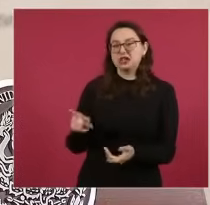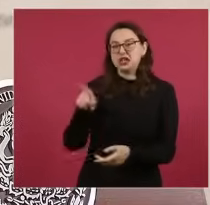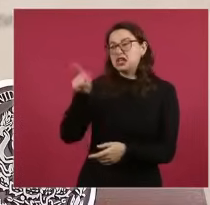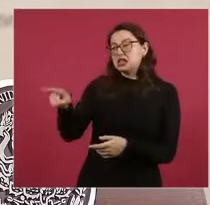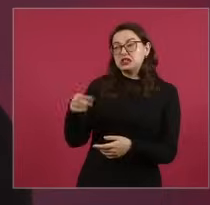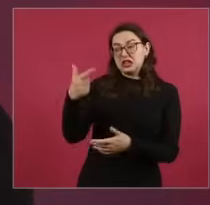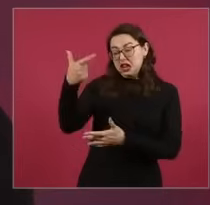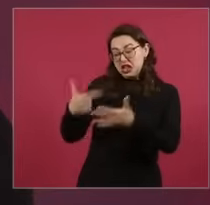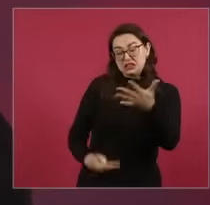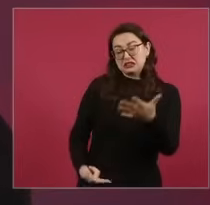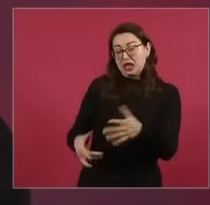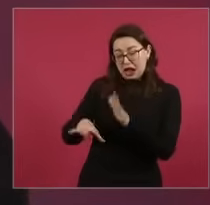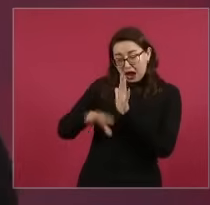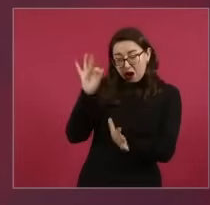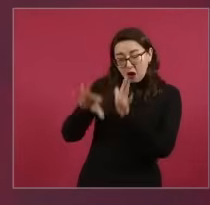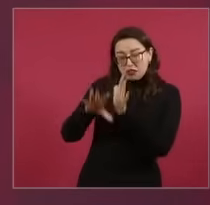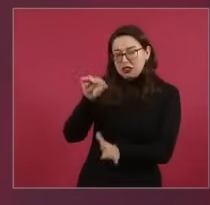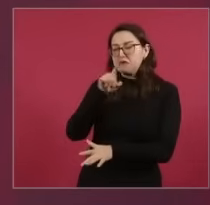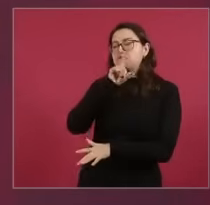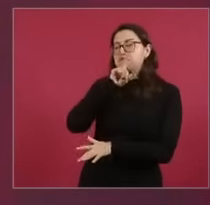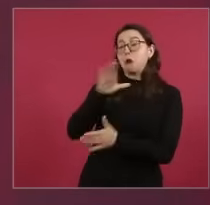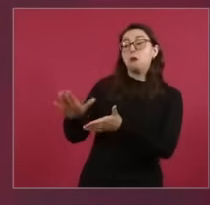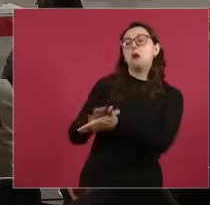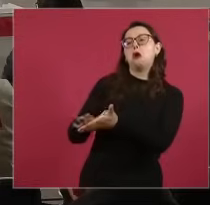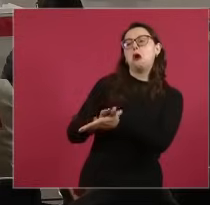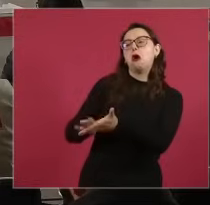acusándonos de que